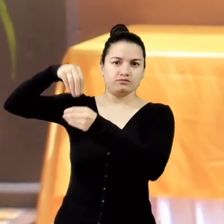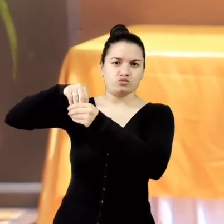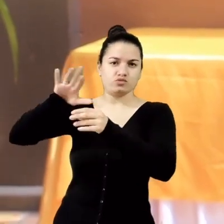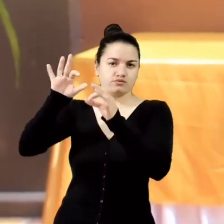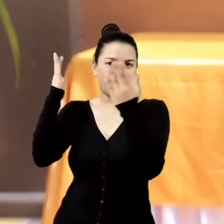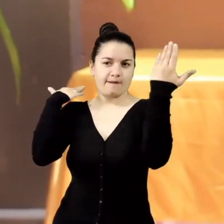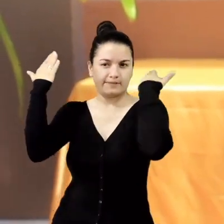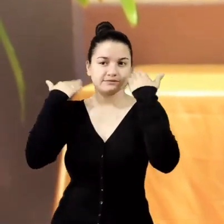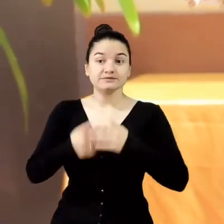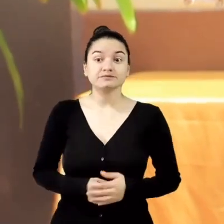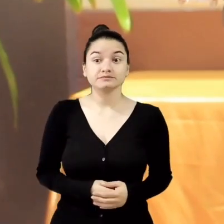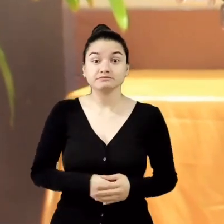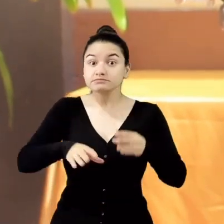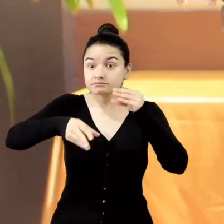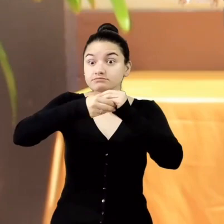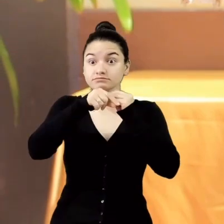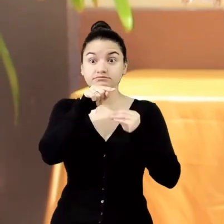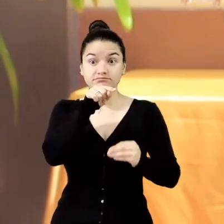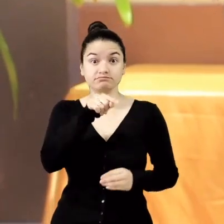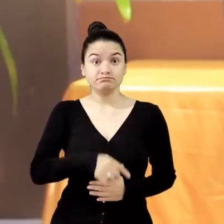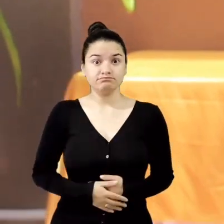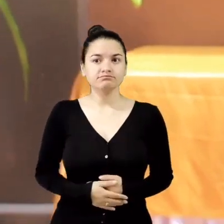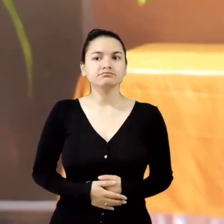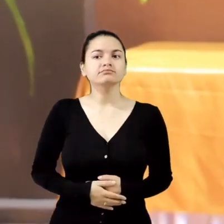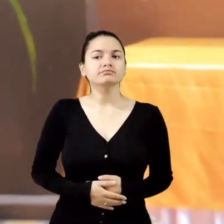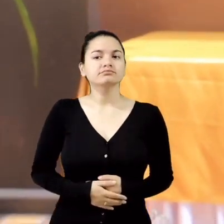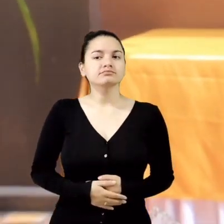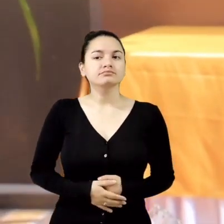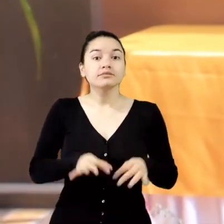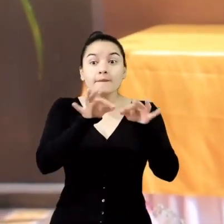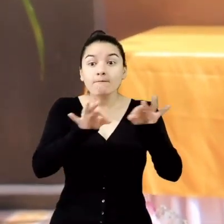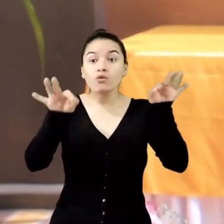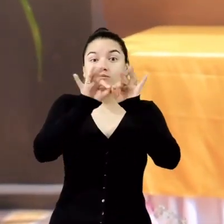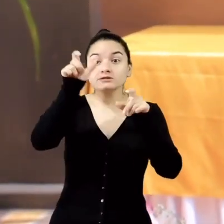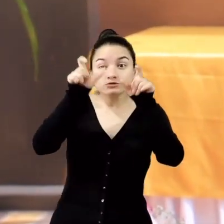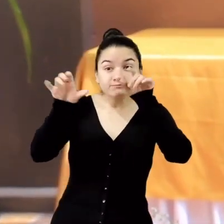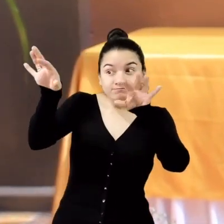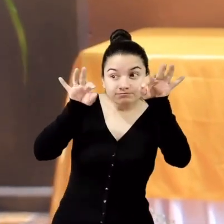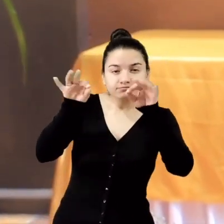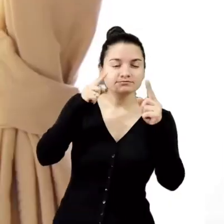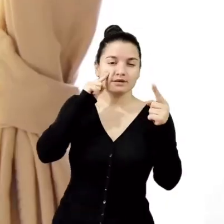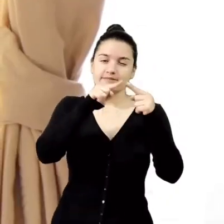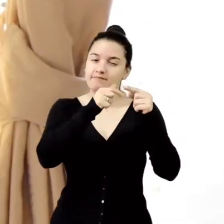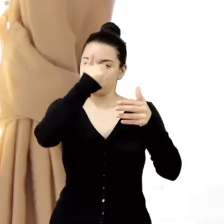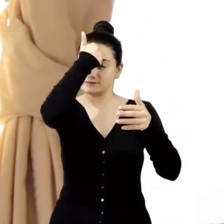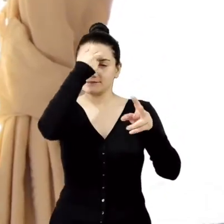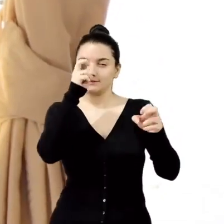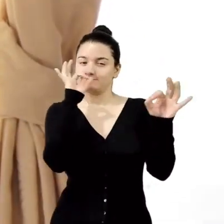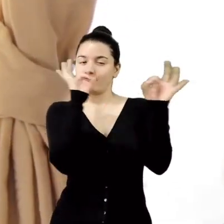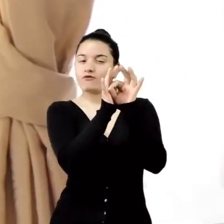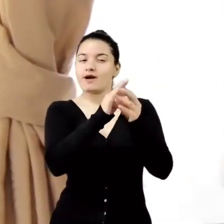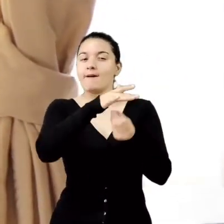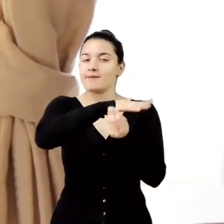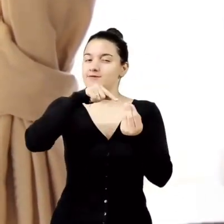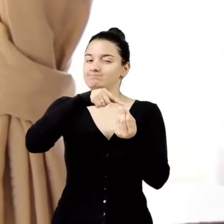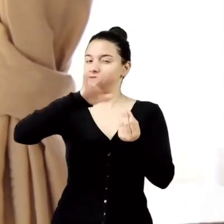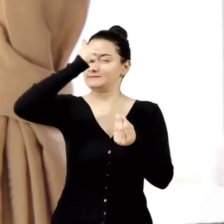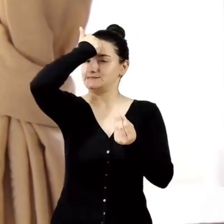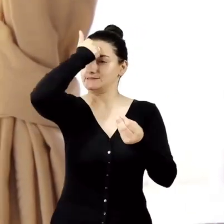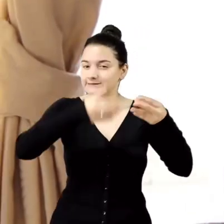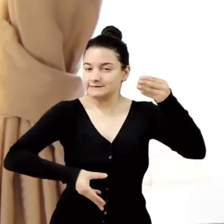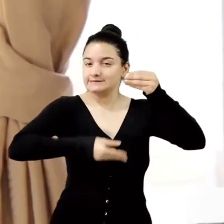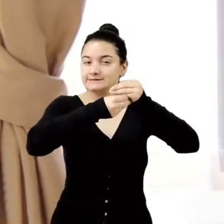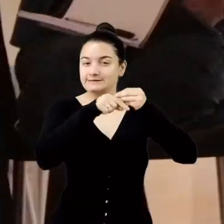a incluir dos ejes más que creemos de suma importancia que tienen que ver con la parte ambiental. En